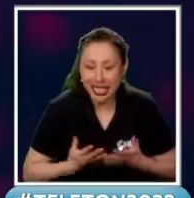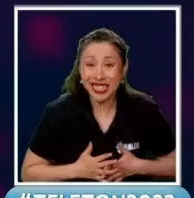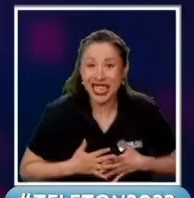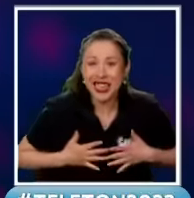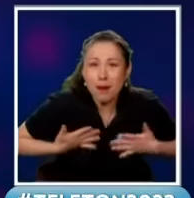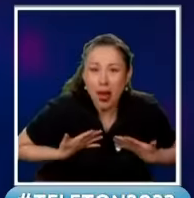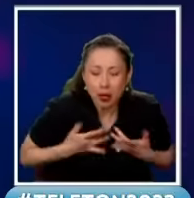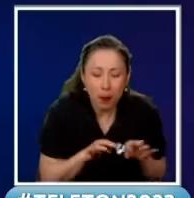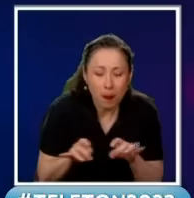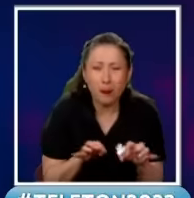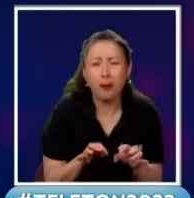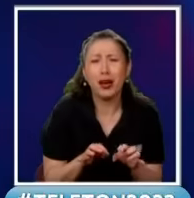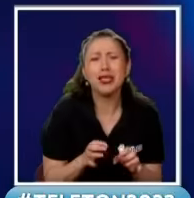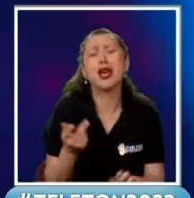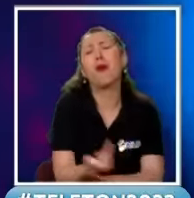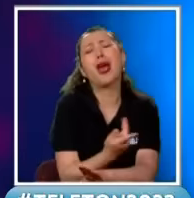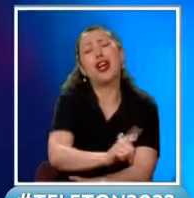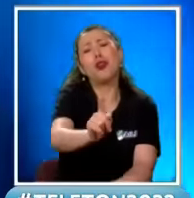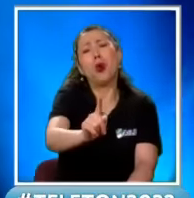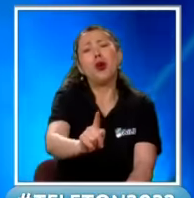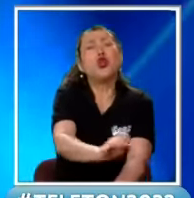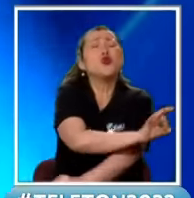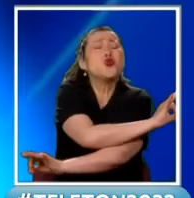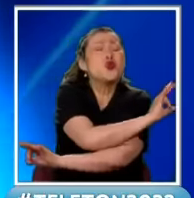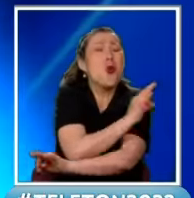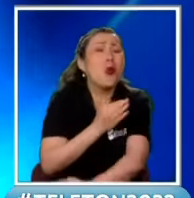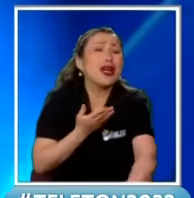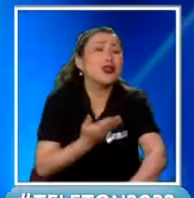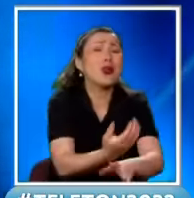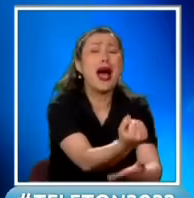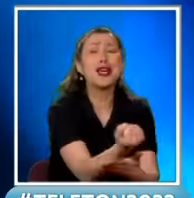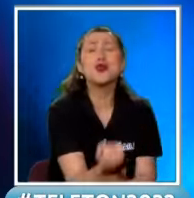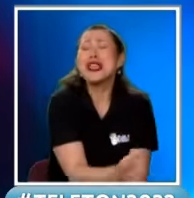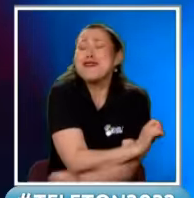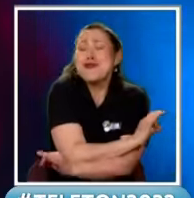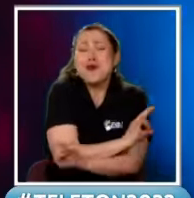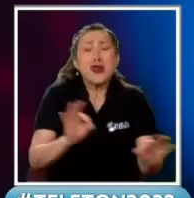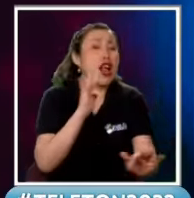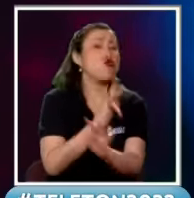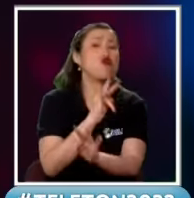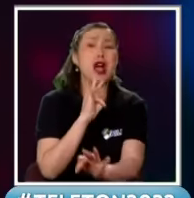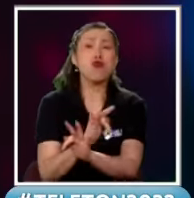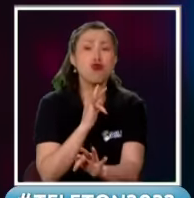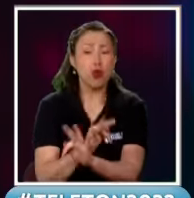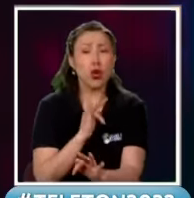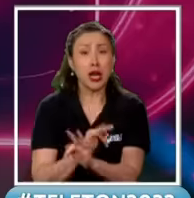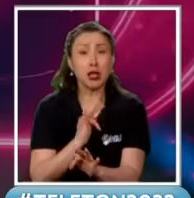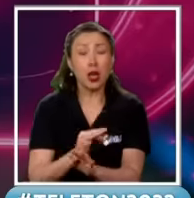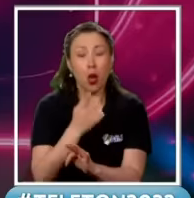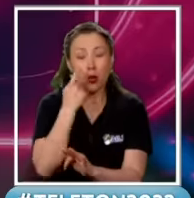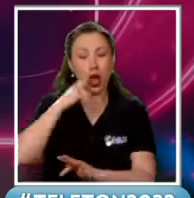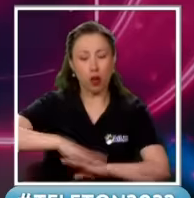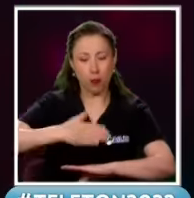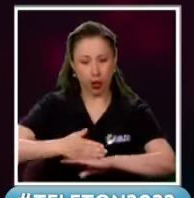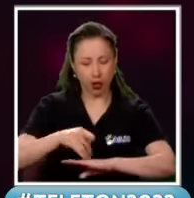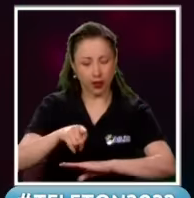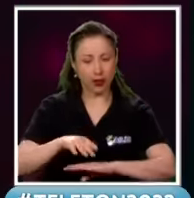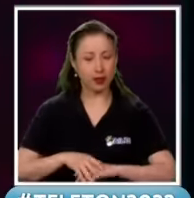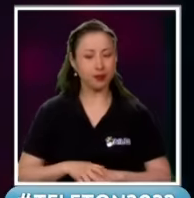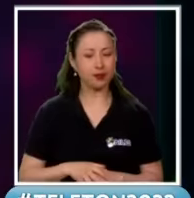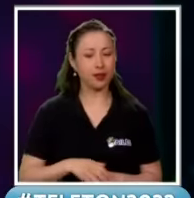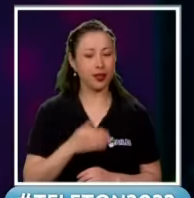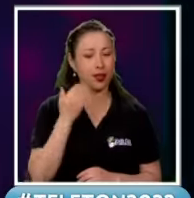Esa weón no se hace. Yo jamás le pediría una ayuda, jamás lo haría. Y un día vi que estaba el computador ahí y le dije, hola.